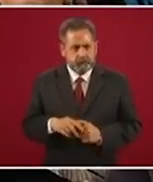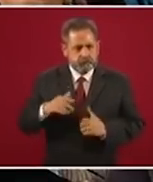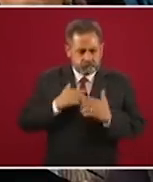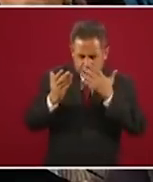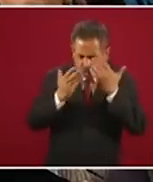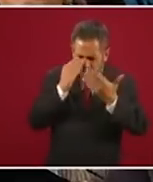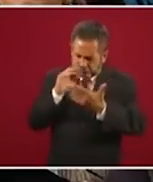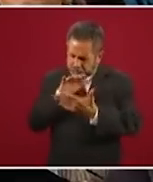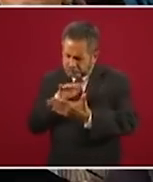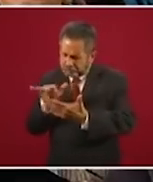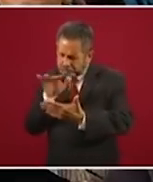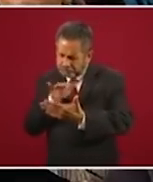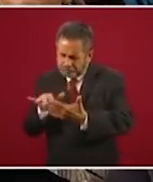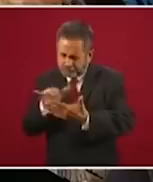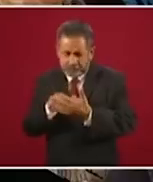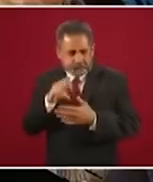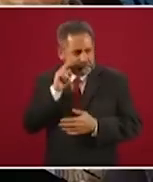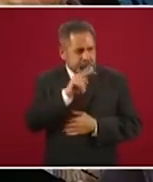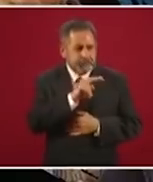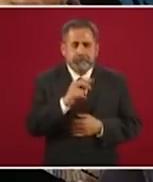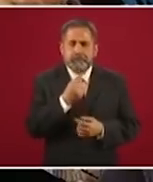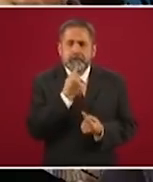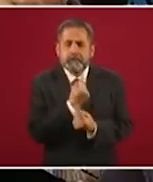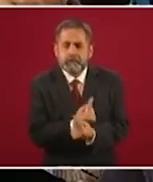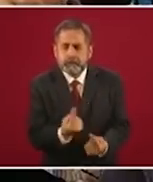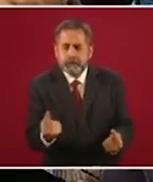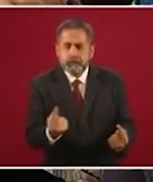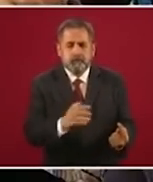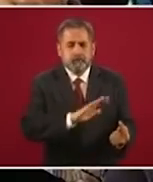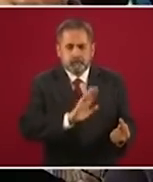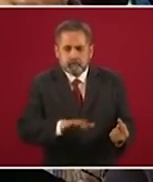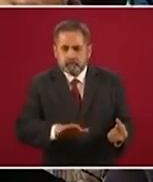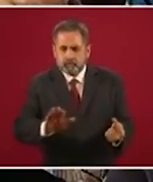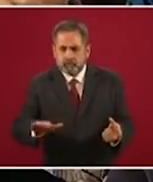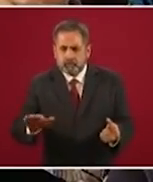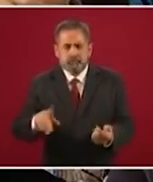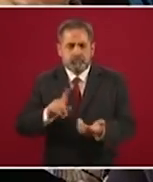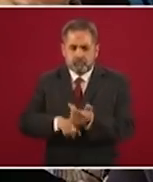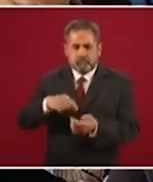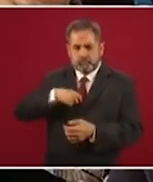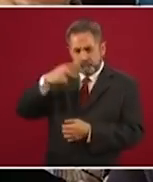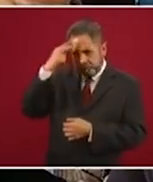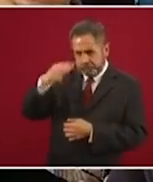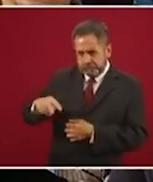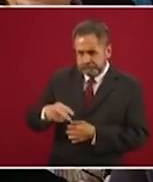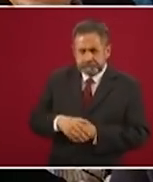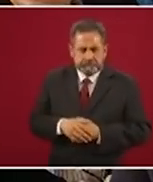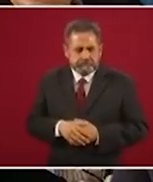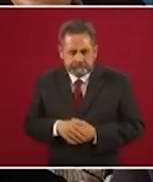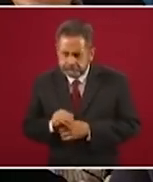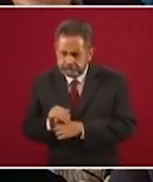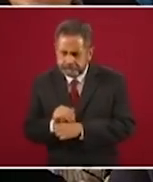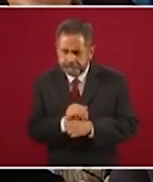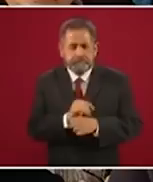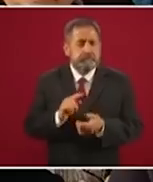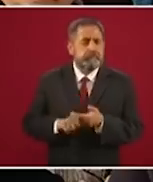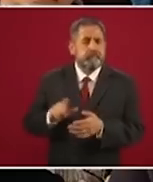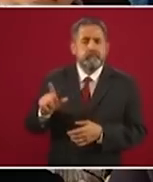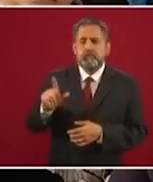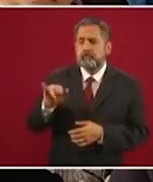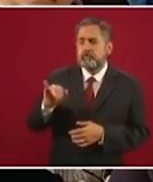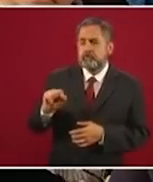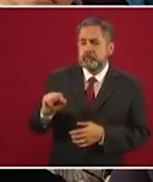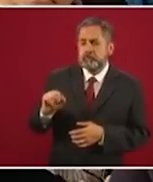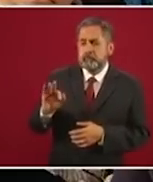estudiando las muertes infantiles en el caso de México. El investigador Luis